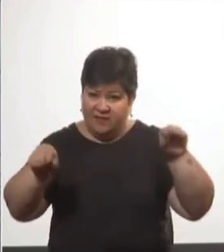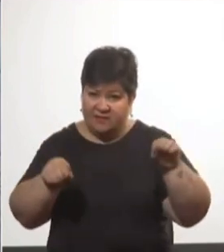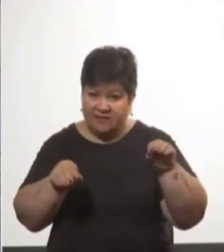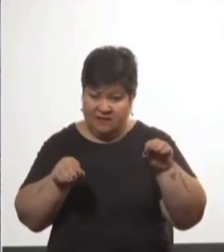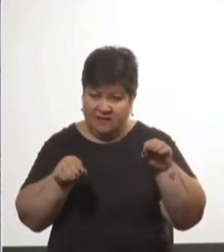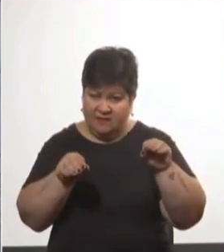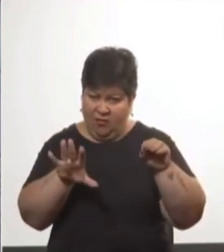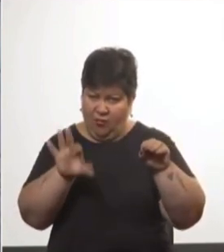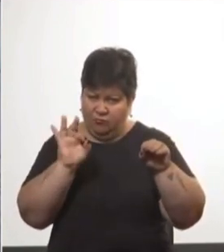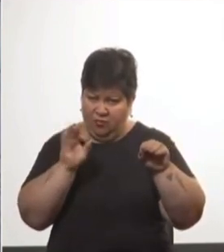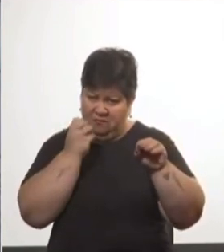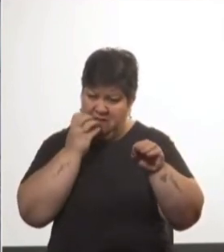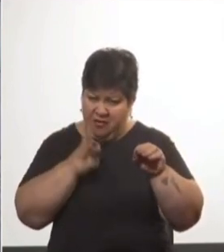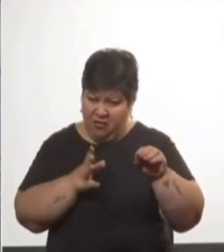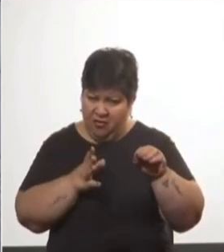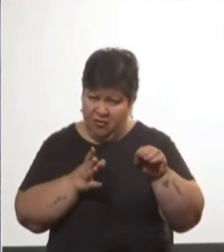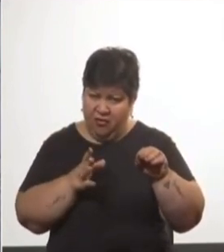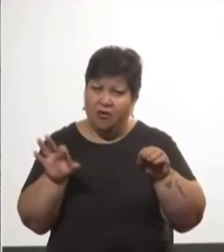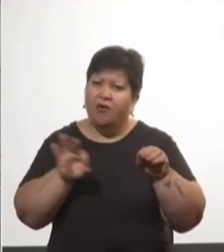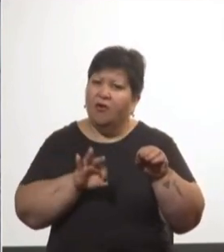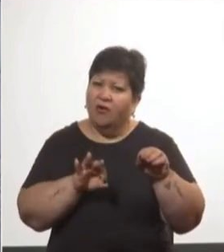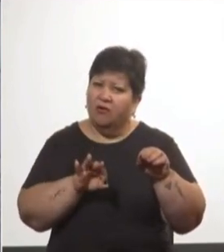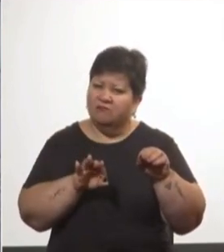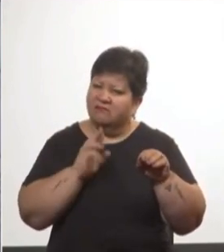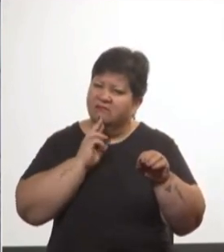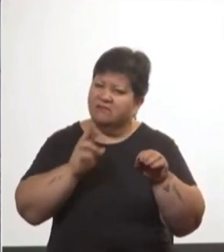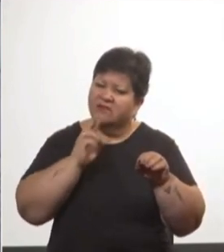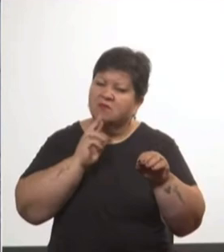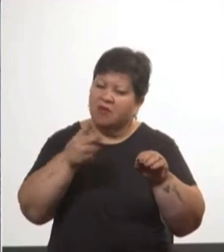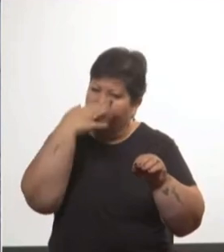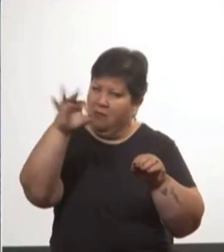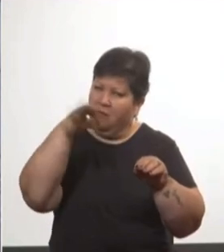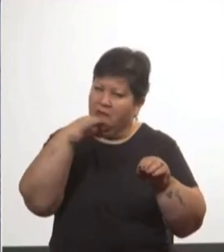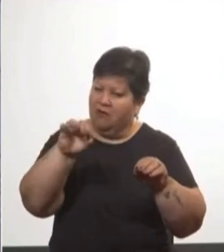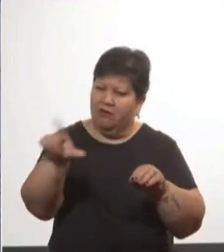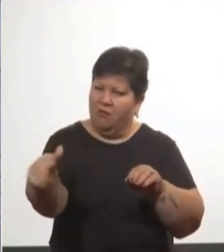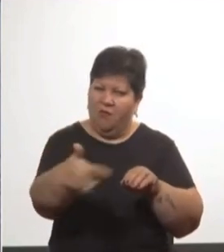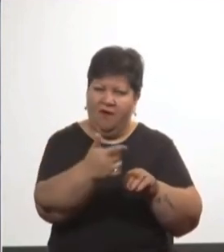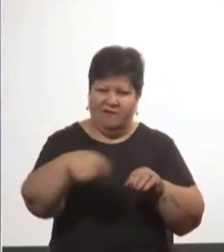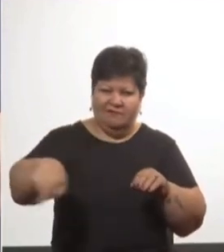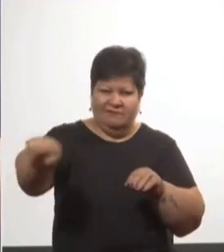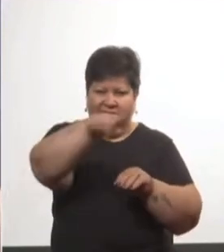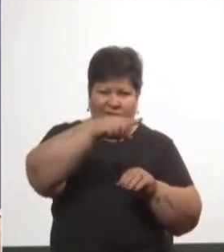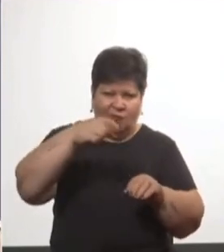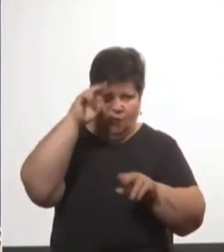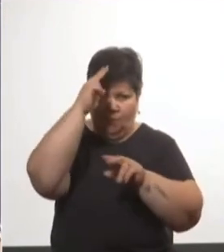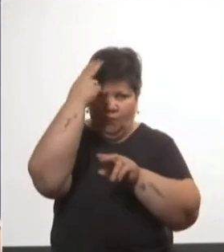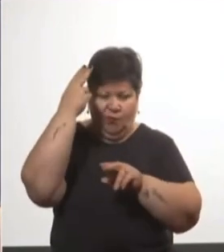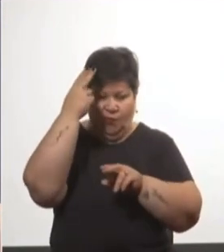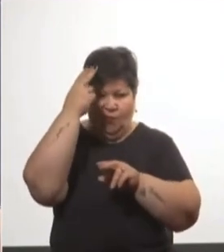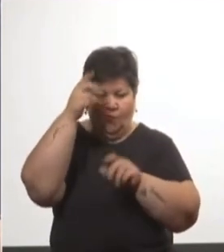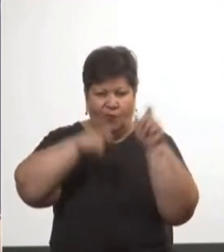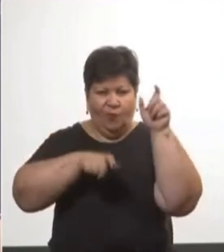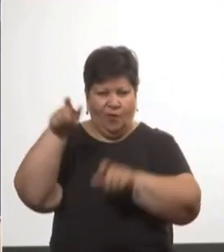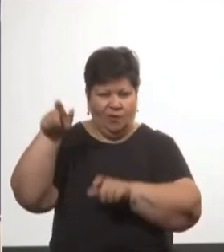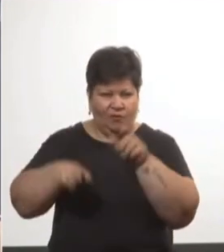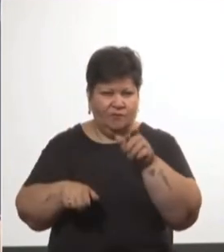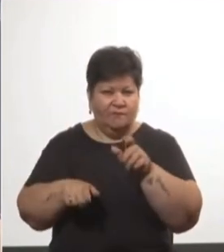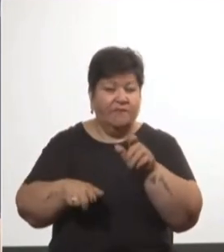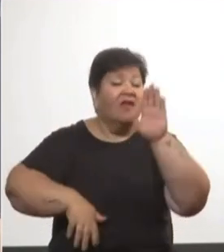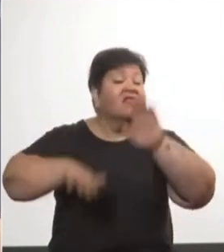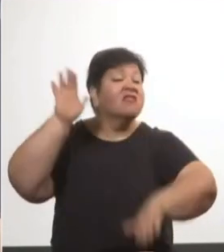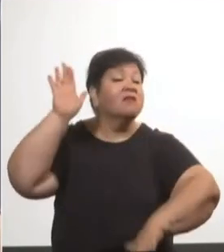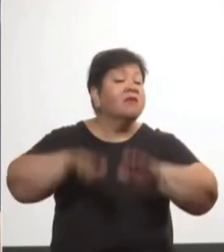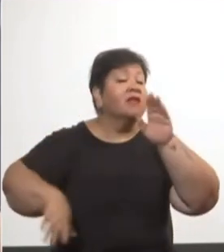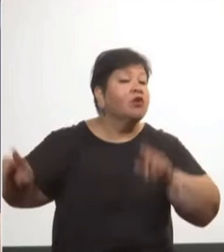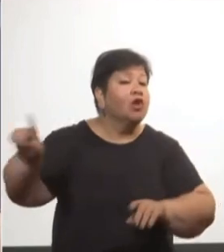mejor opción. No hay, me parece, una respuesta única en la sociedad uruguaya. Depende de las prioridades políticas